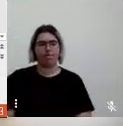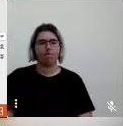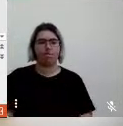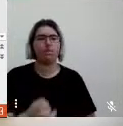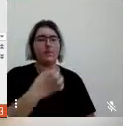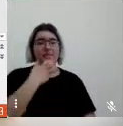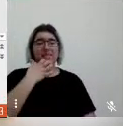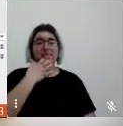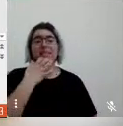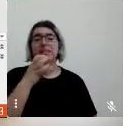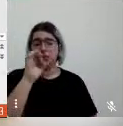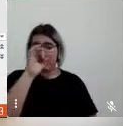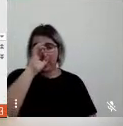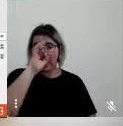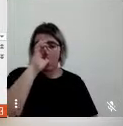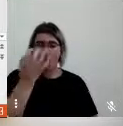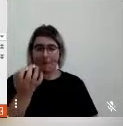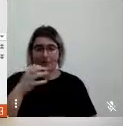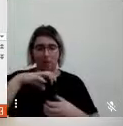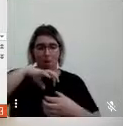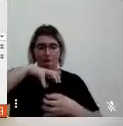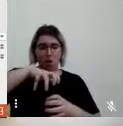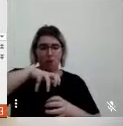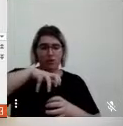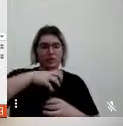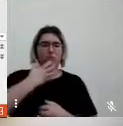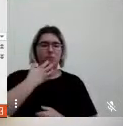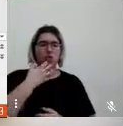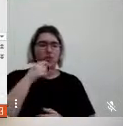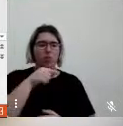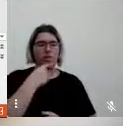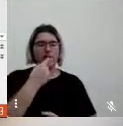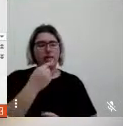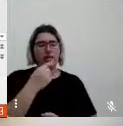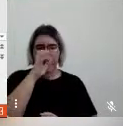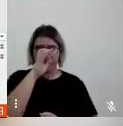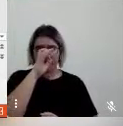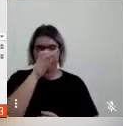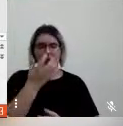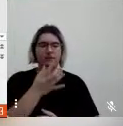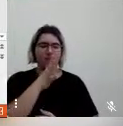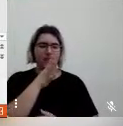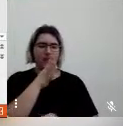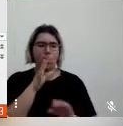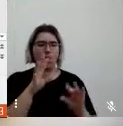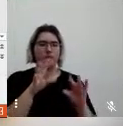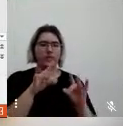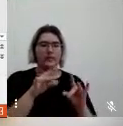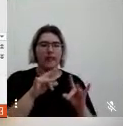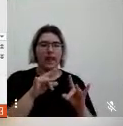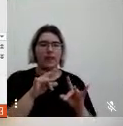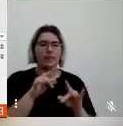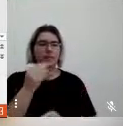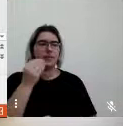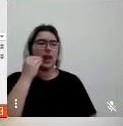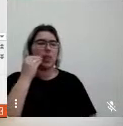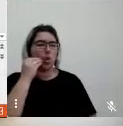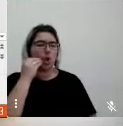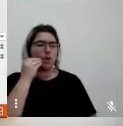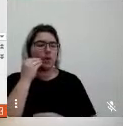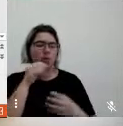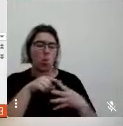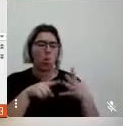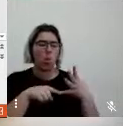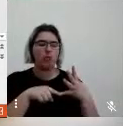legumbres, una conserva de legumbres y vemos que contiene lentejas, agua, sal y un edulcorante, pues tiene 4 ingredientes